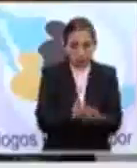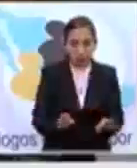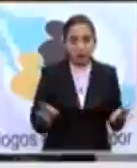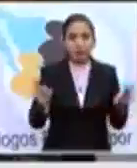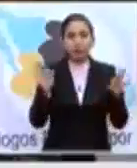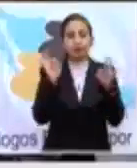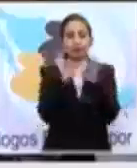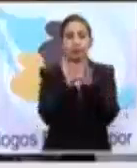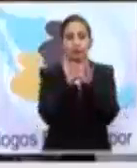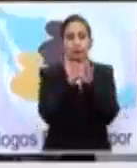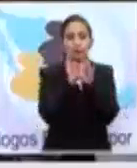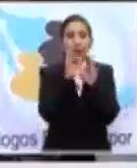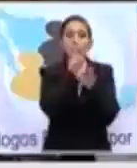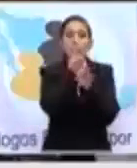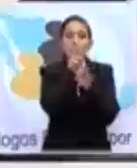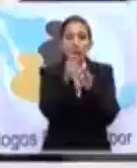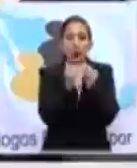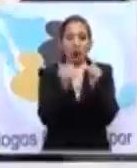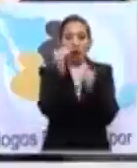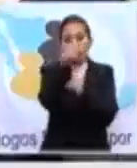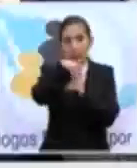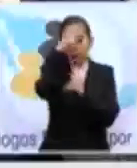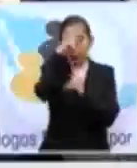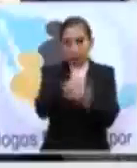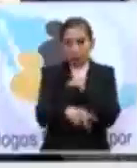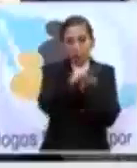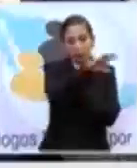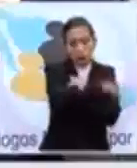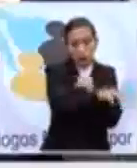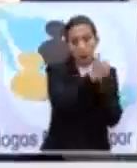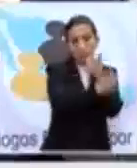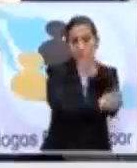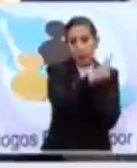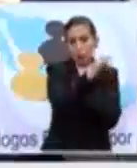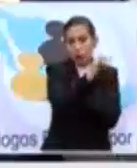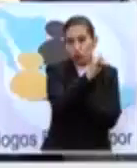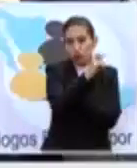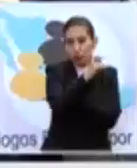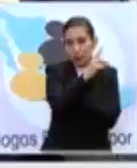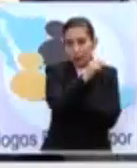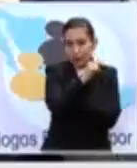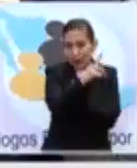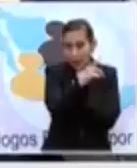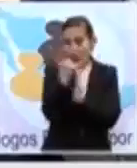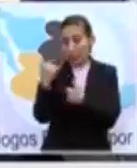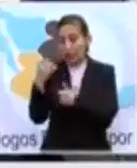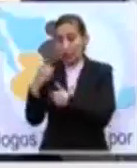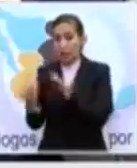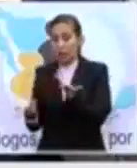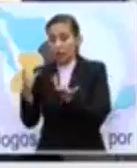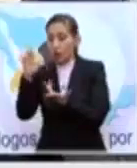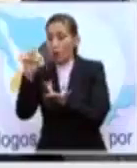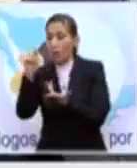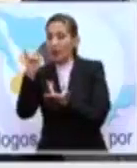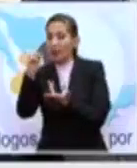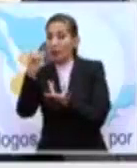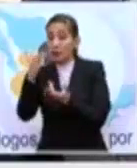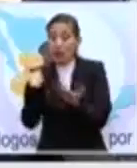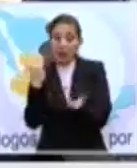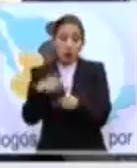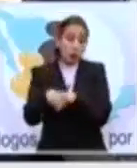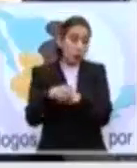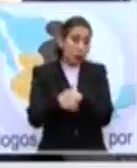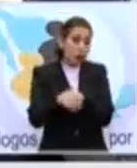importante de mejora en el país, tanto en la parte de productividad como en la parte de competitividad. Y los